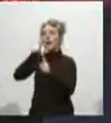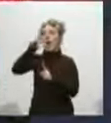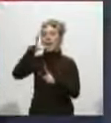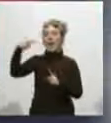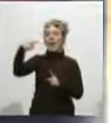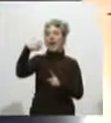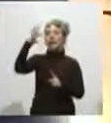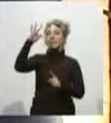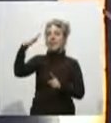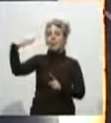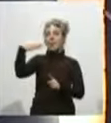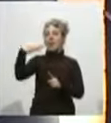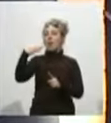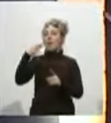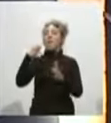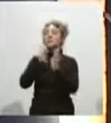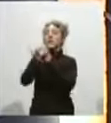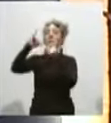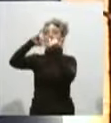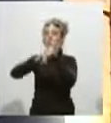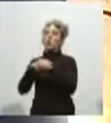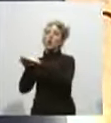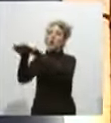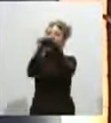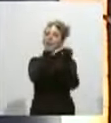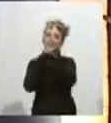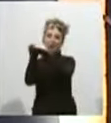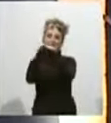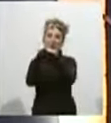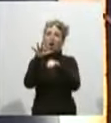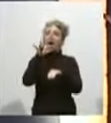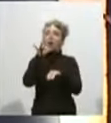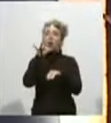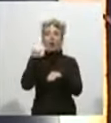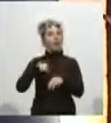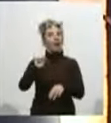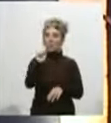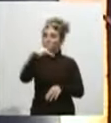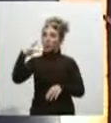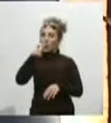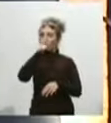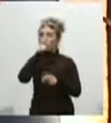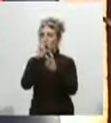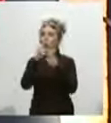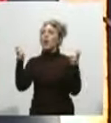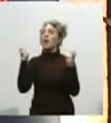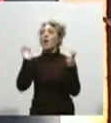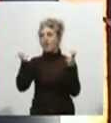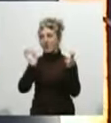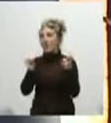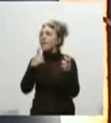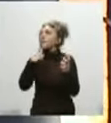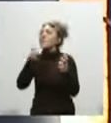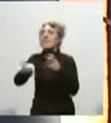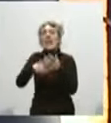matrimonio igualitario. Pues aquí está el veredicto del jurado, que lo ha tenido difícil. Es un momento de nervios,